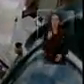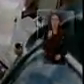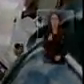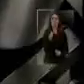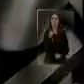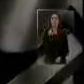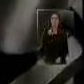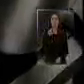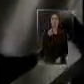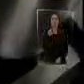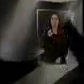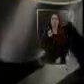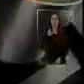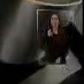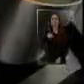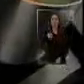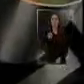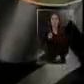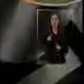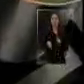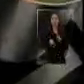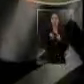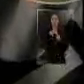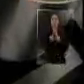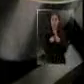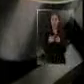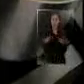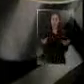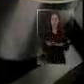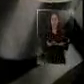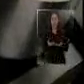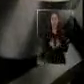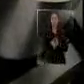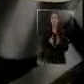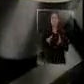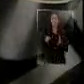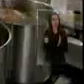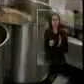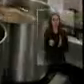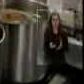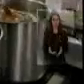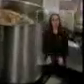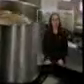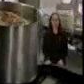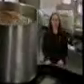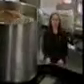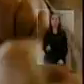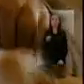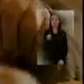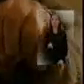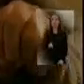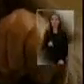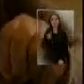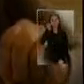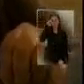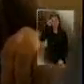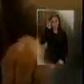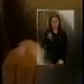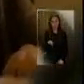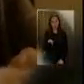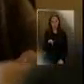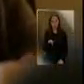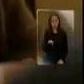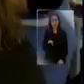muy ricos en colágeno y además tienen la gracia que son mucho más económicas. Y hoy en día